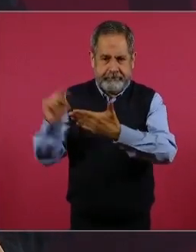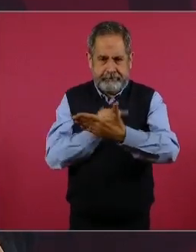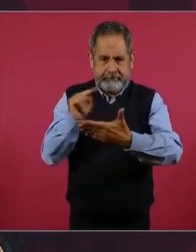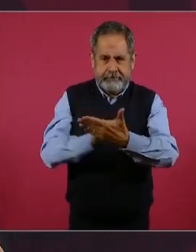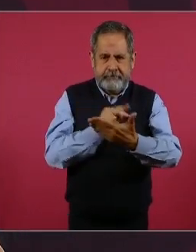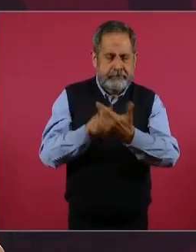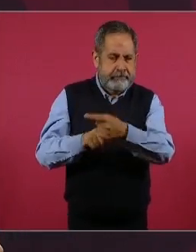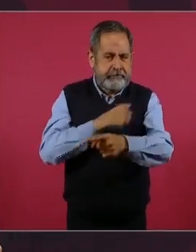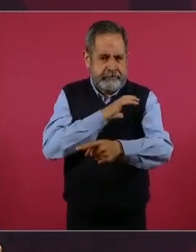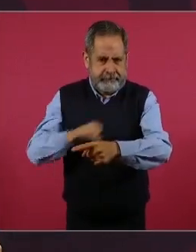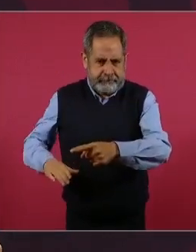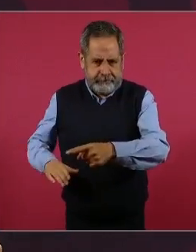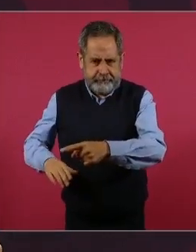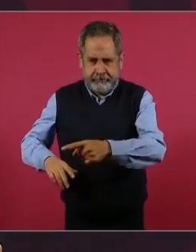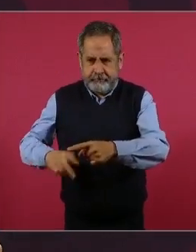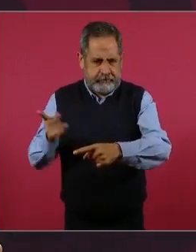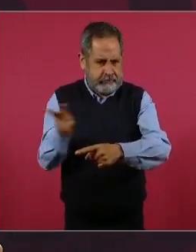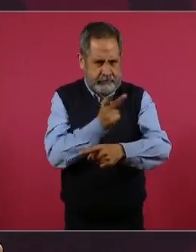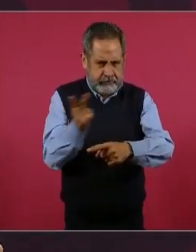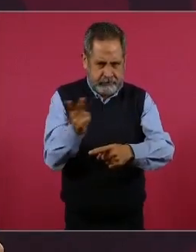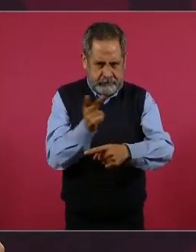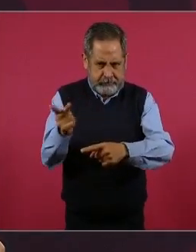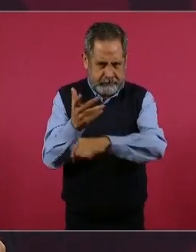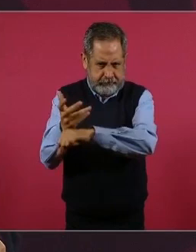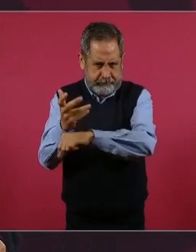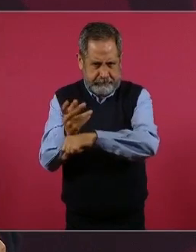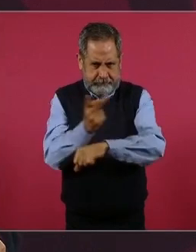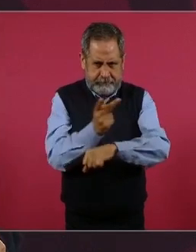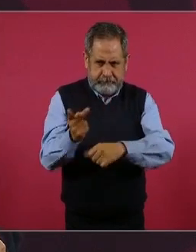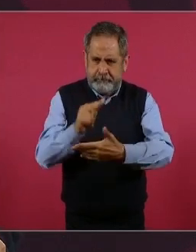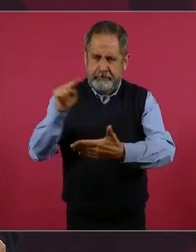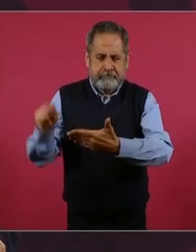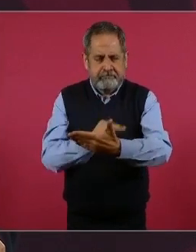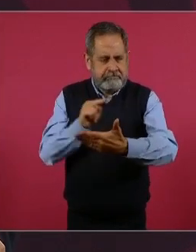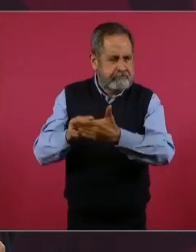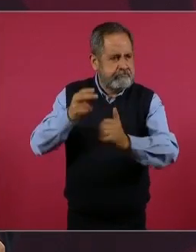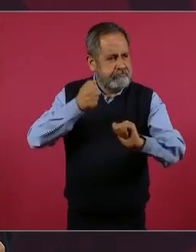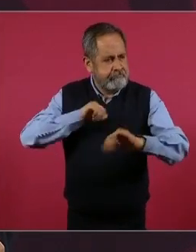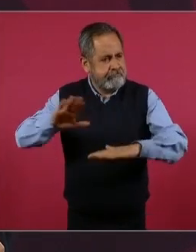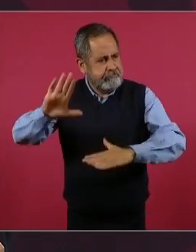los dos candidatos un compromiso